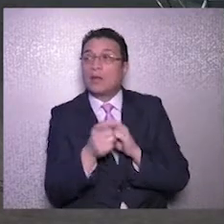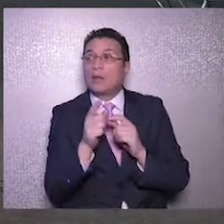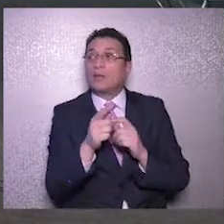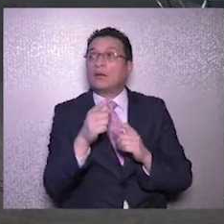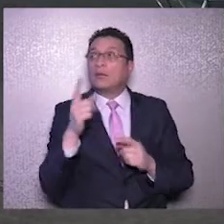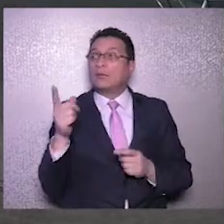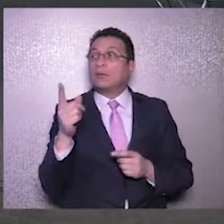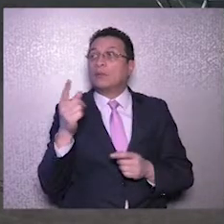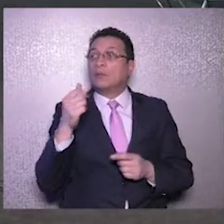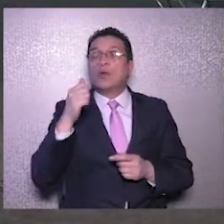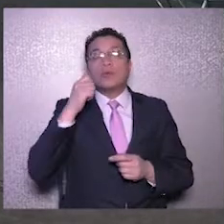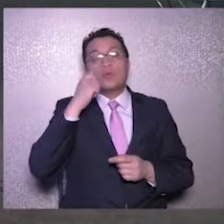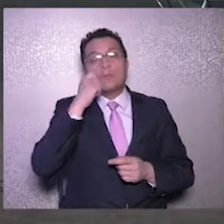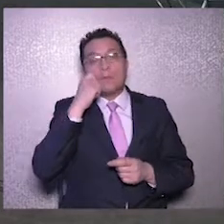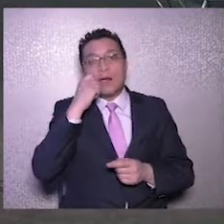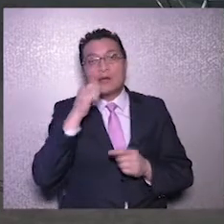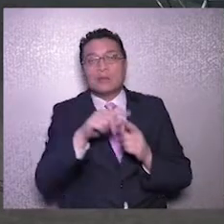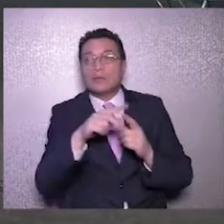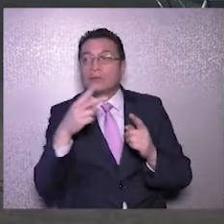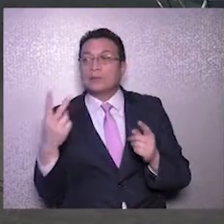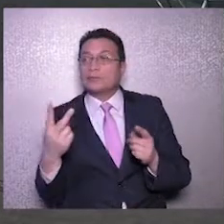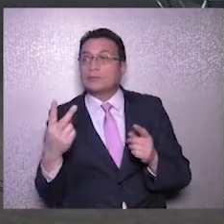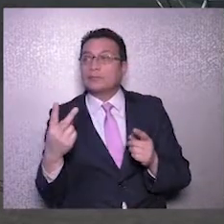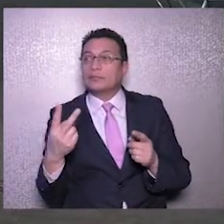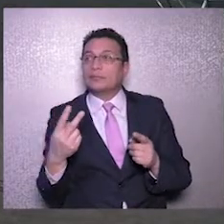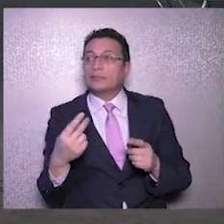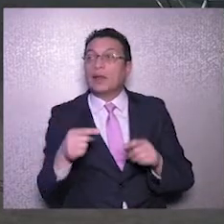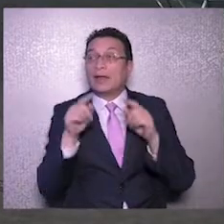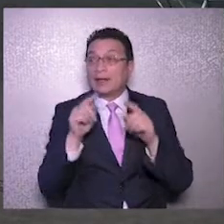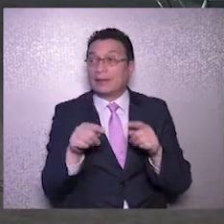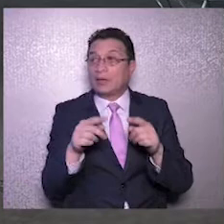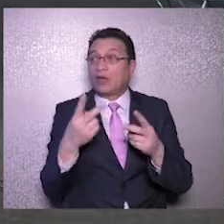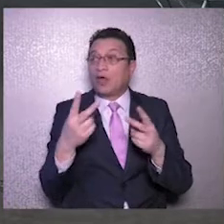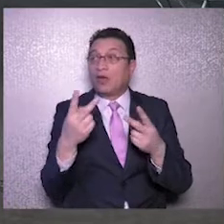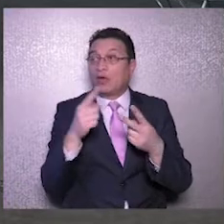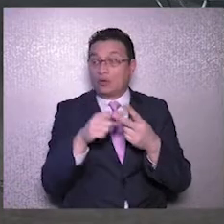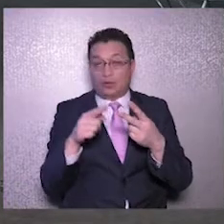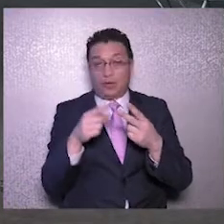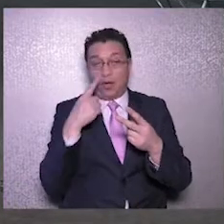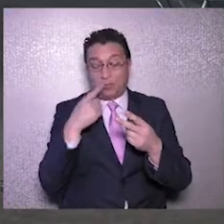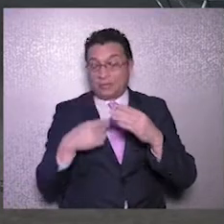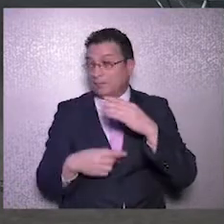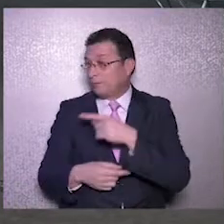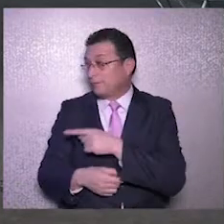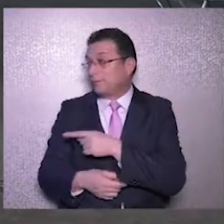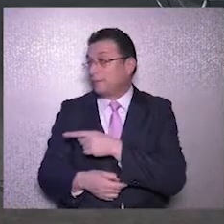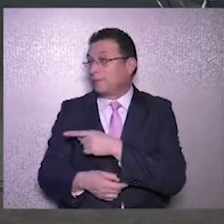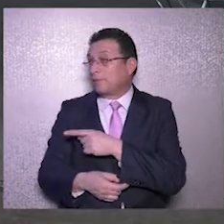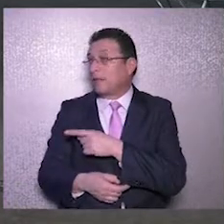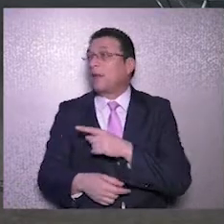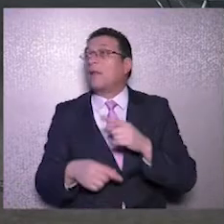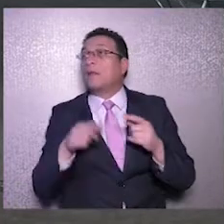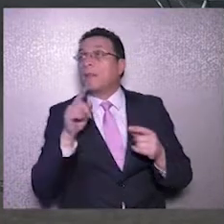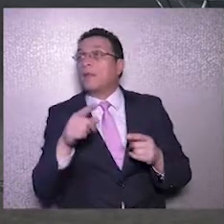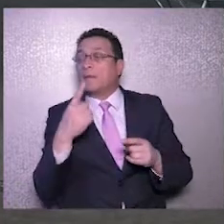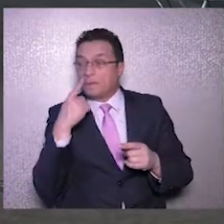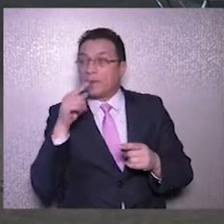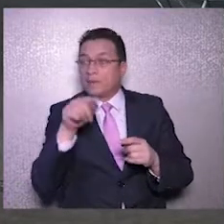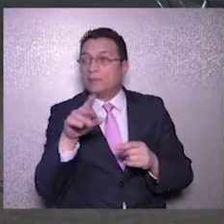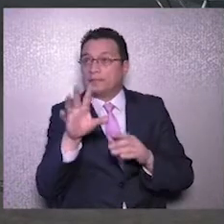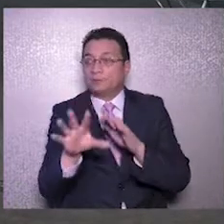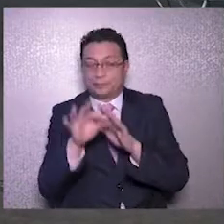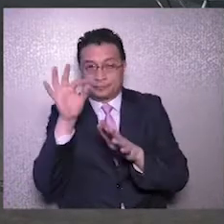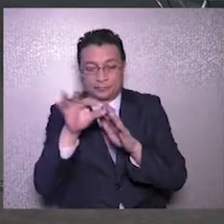aparece el humano. Es para llorar. Y estos dos señores de aquí, Peter Mansfield y Paul Lauterbur, fueron los que